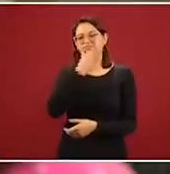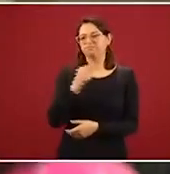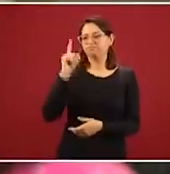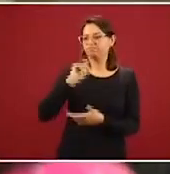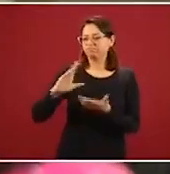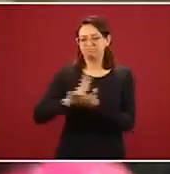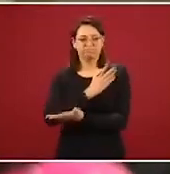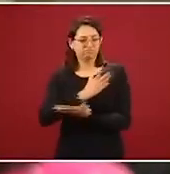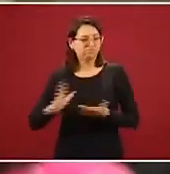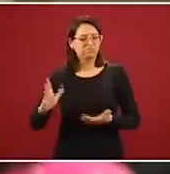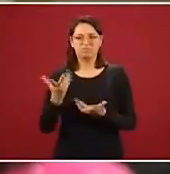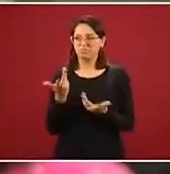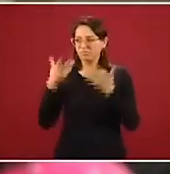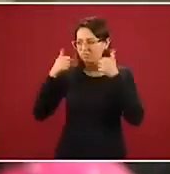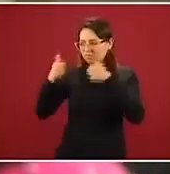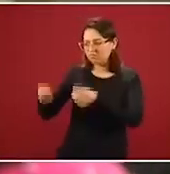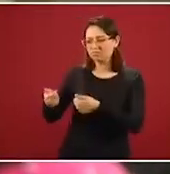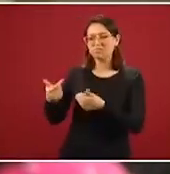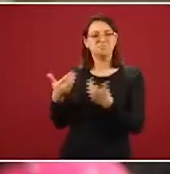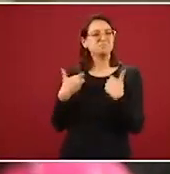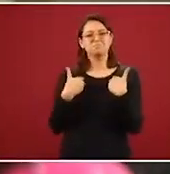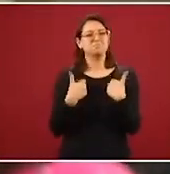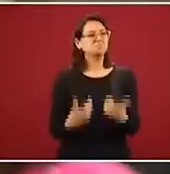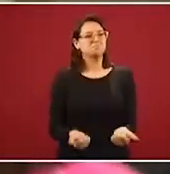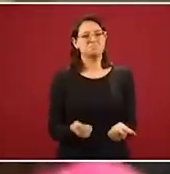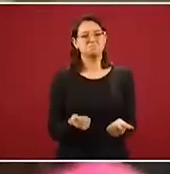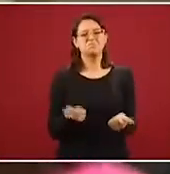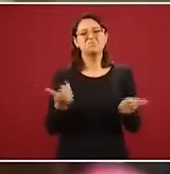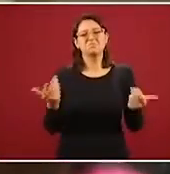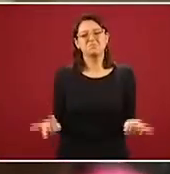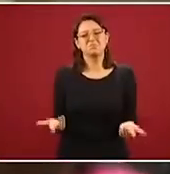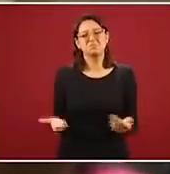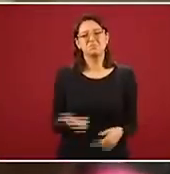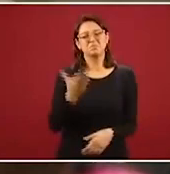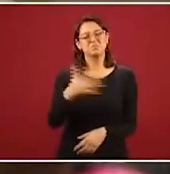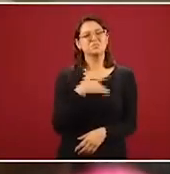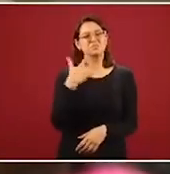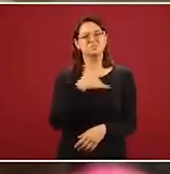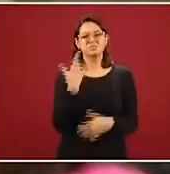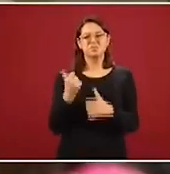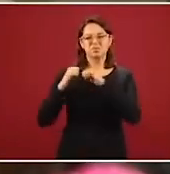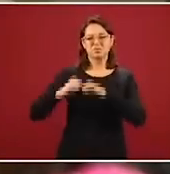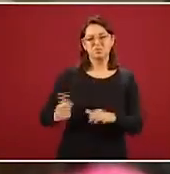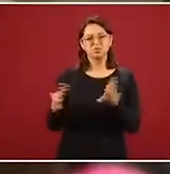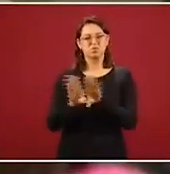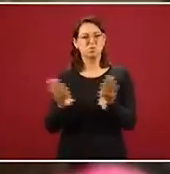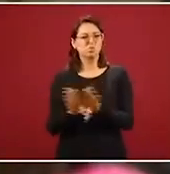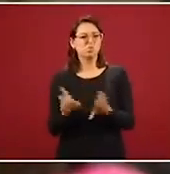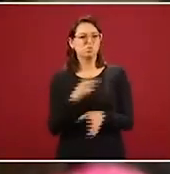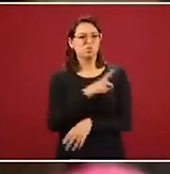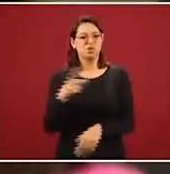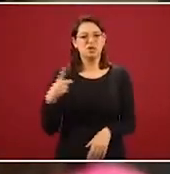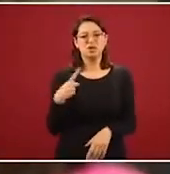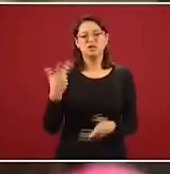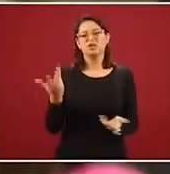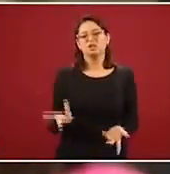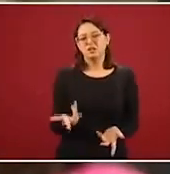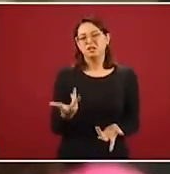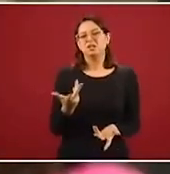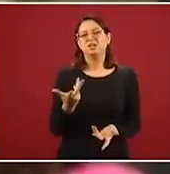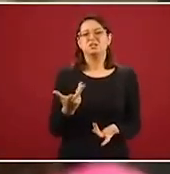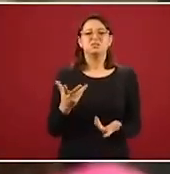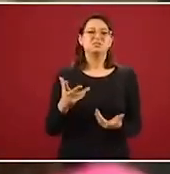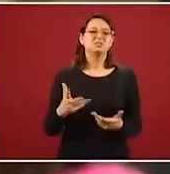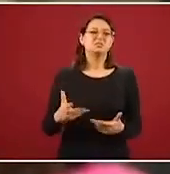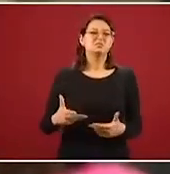este tipo de delitos. ¿Cómo deberá ser la actuación de las autoridades en este sentido? Y bueno, pues más allá de paredes